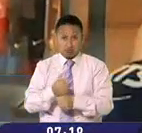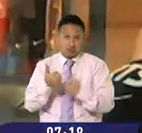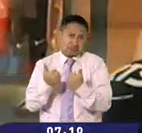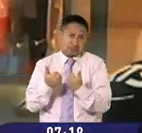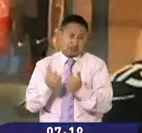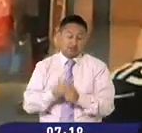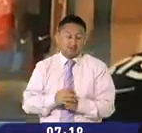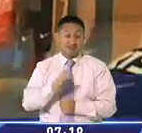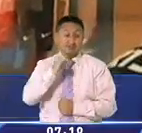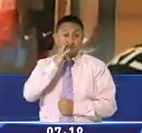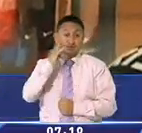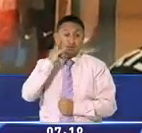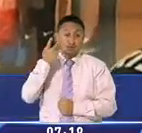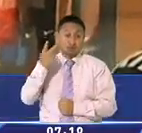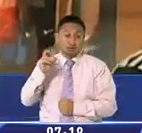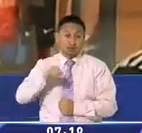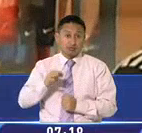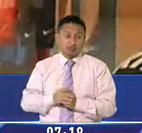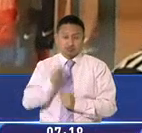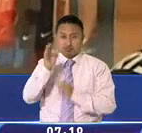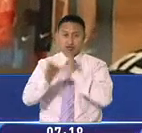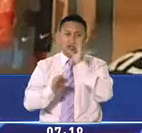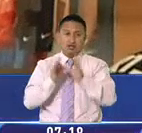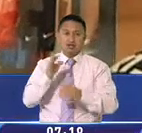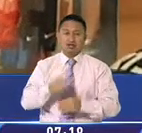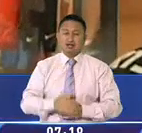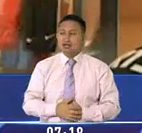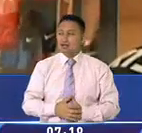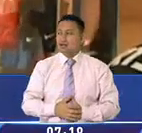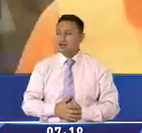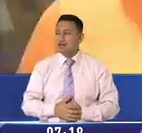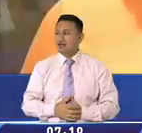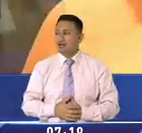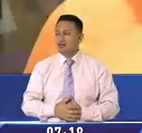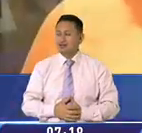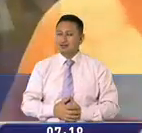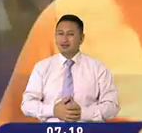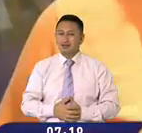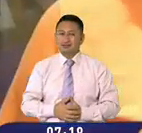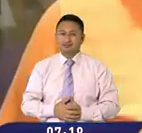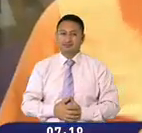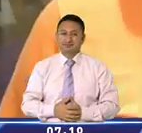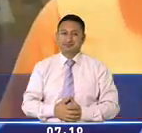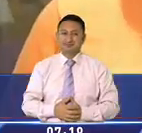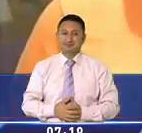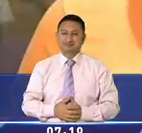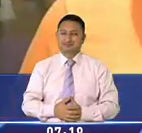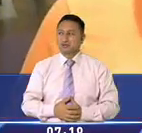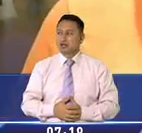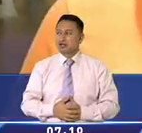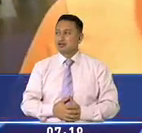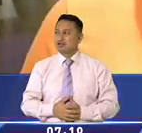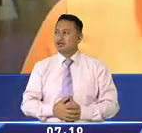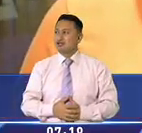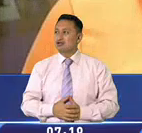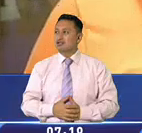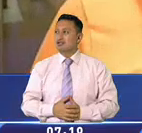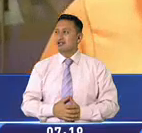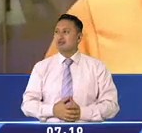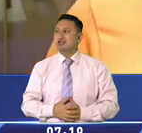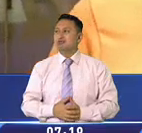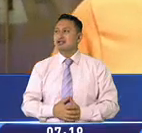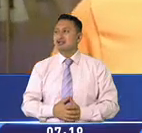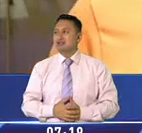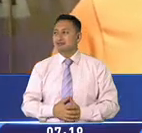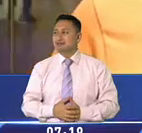más la enfermedad. Pues. Porque esta epidemia está terrible. Y hay niños